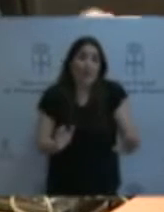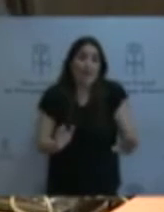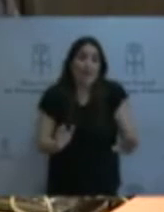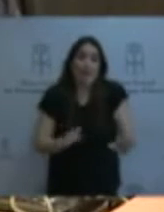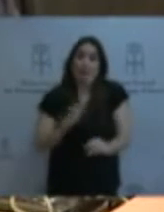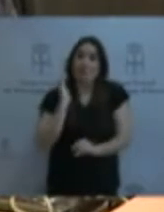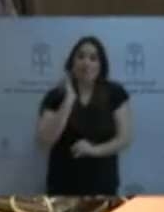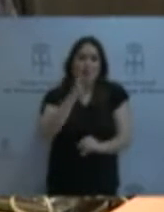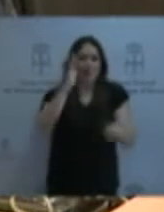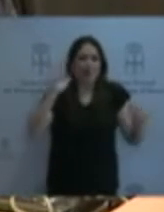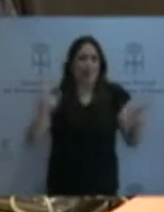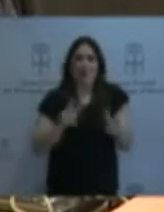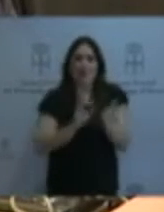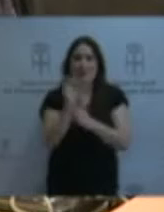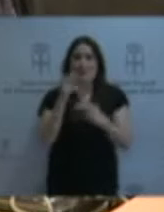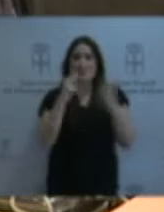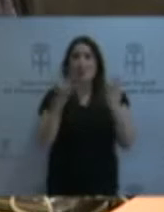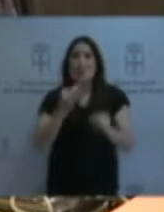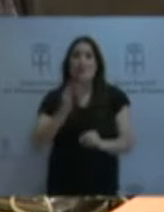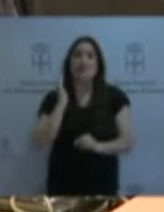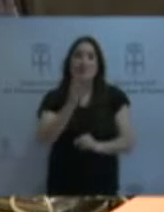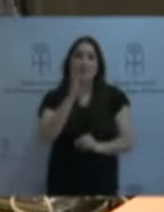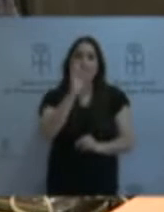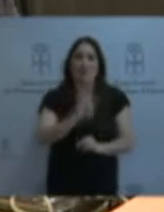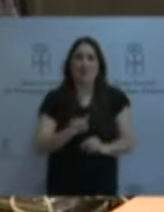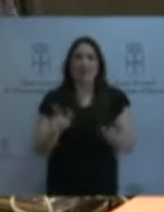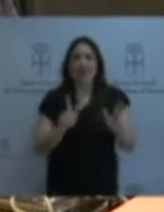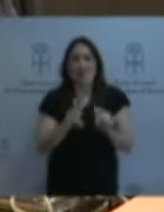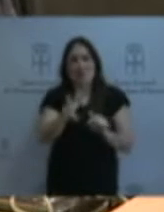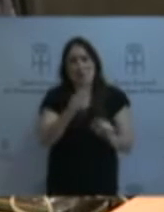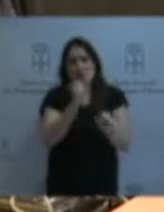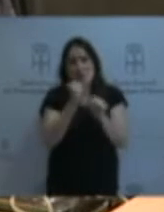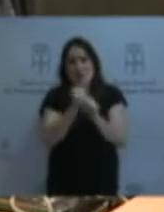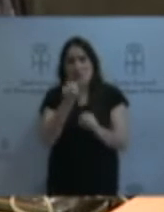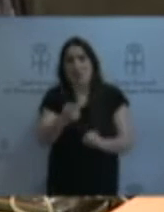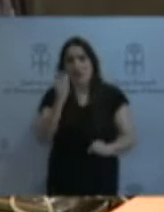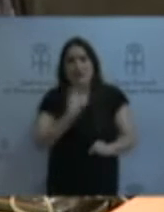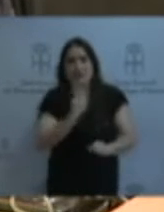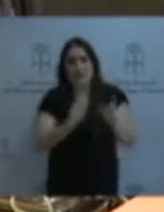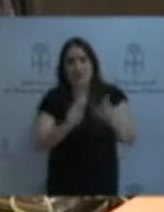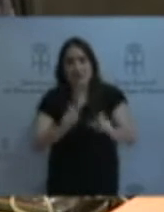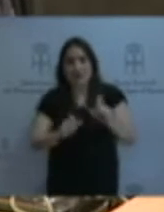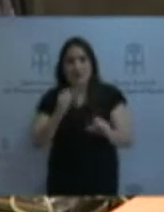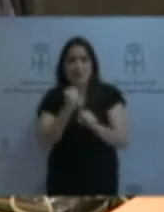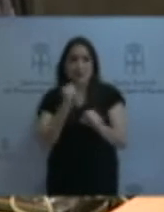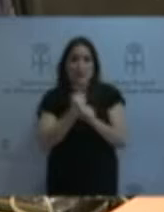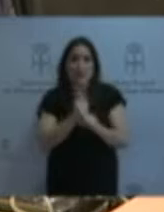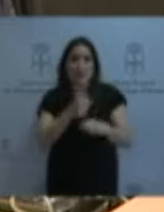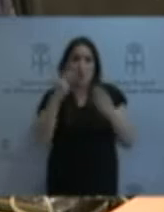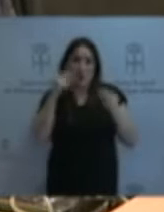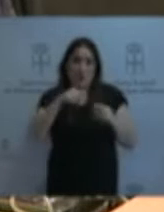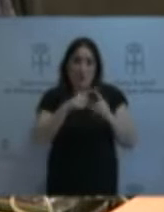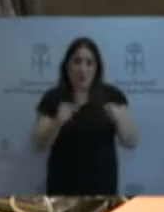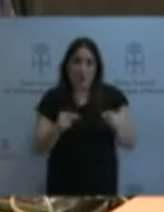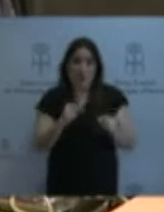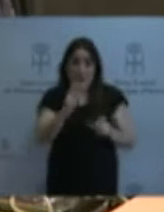deterioraron de forma grave los servicios públicos y afectaron seriamente a los derechos laborales y retributivos de las empleadas y empleados públicos asturianos. Unas empleadas